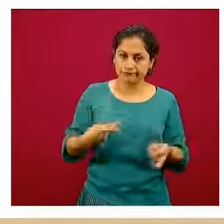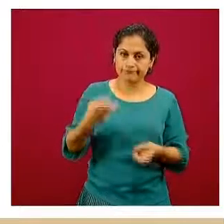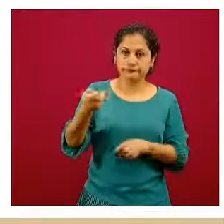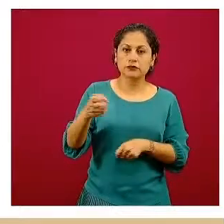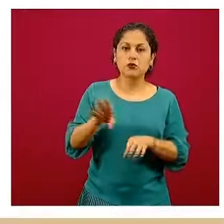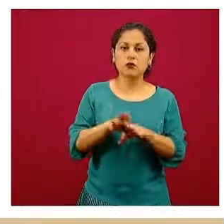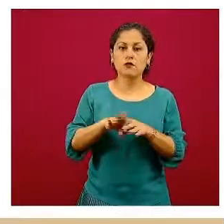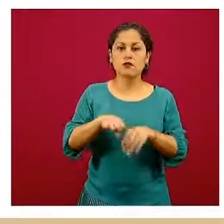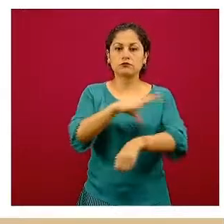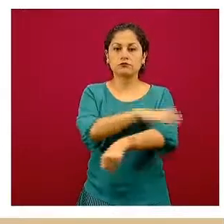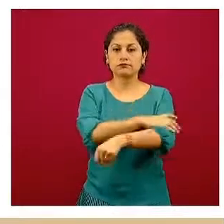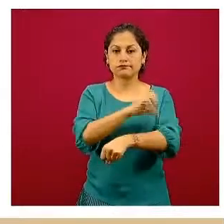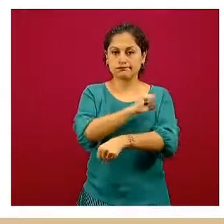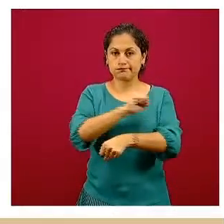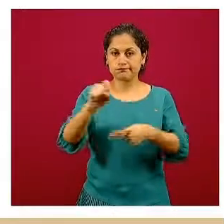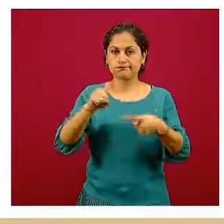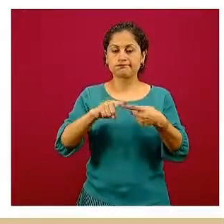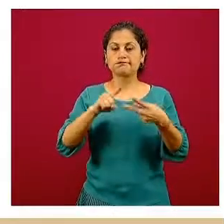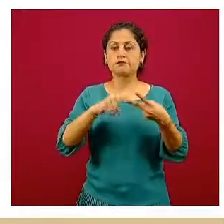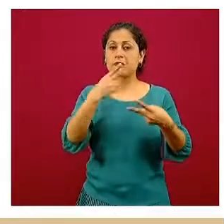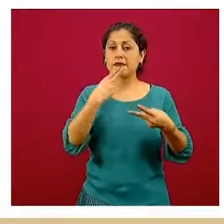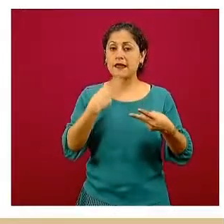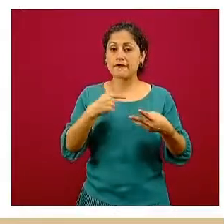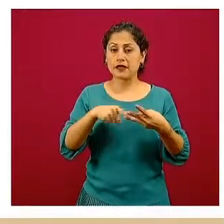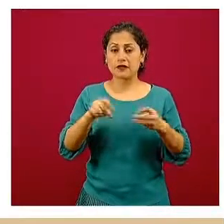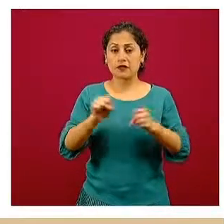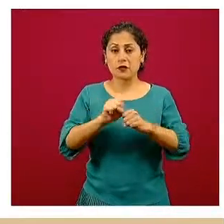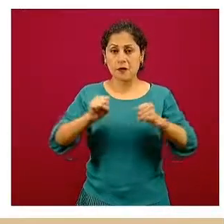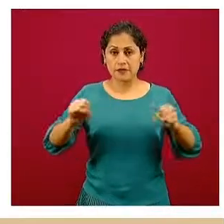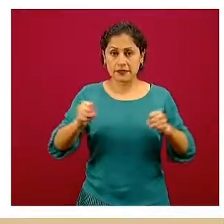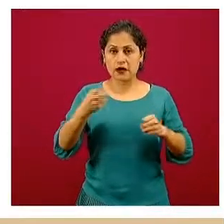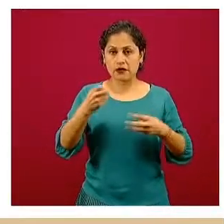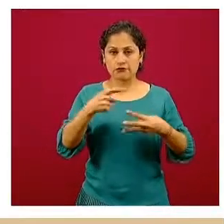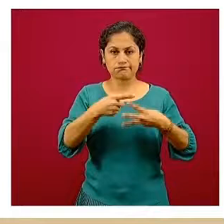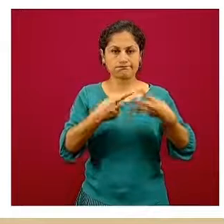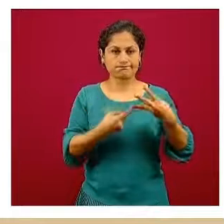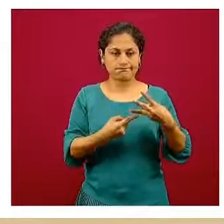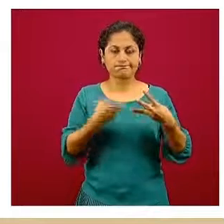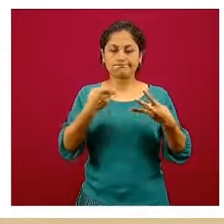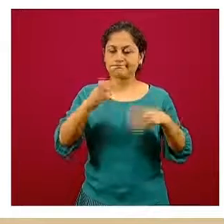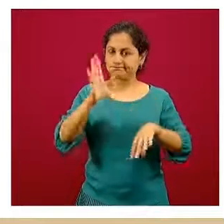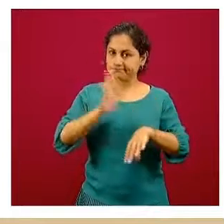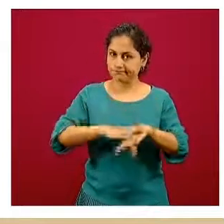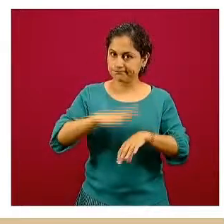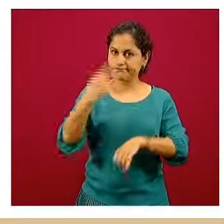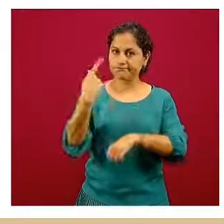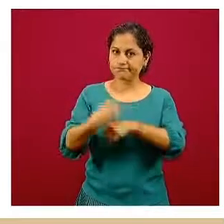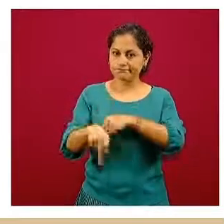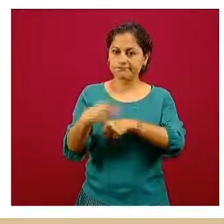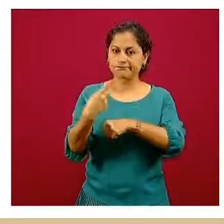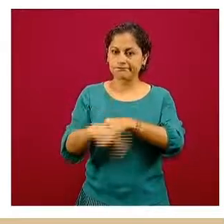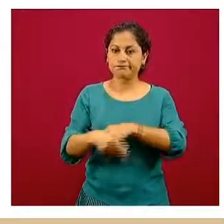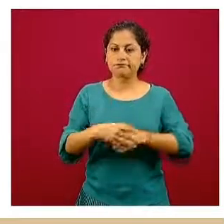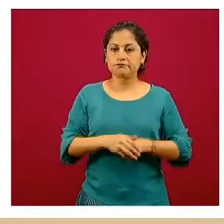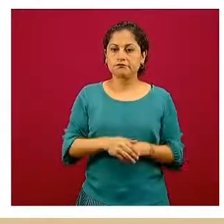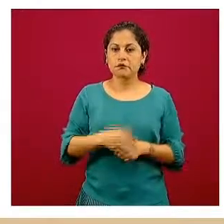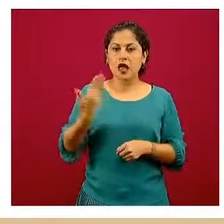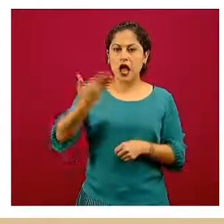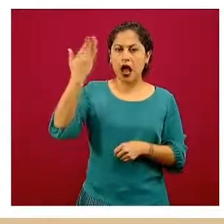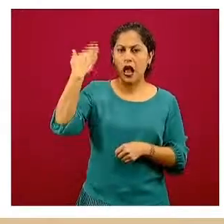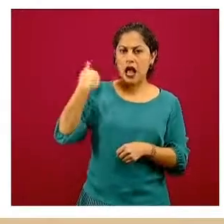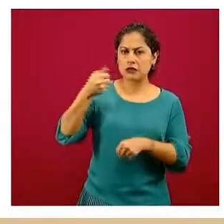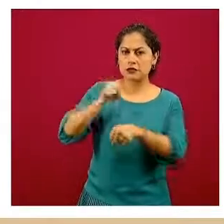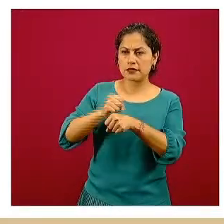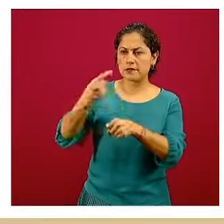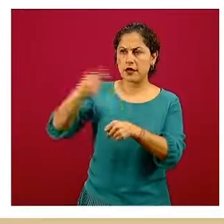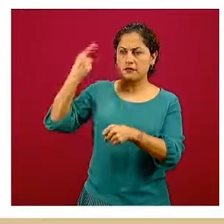la hipertensión, la diabetes y la obesidad a la cabeza, prácticamente con proporciones similares a las que veíamos en